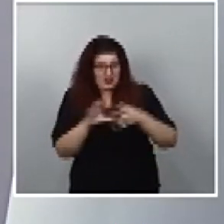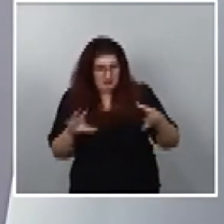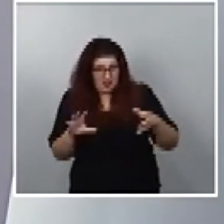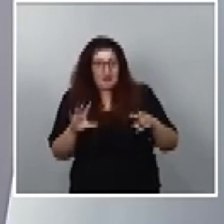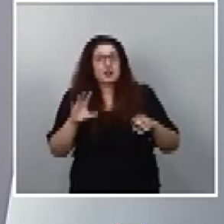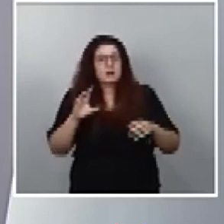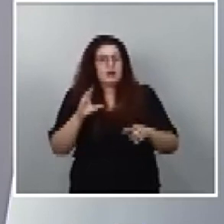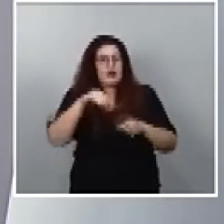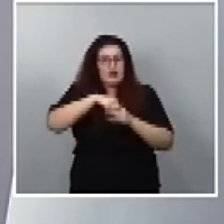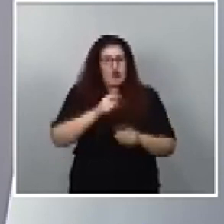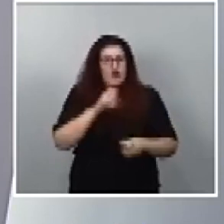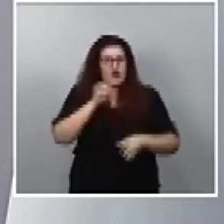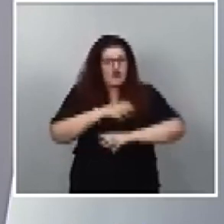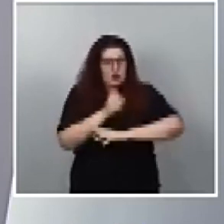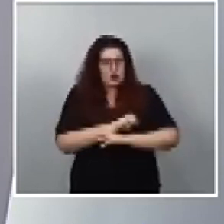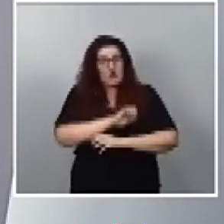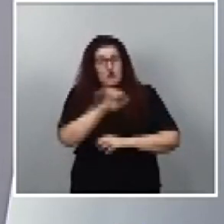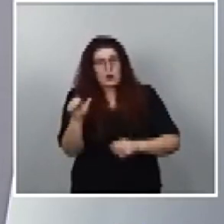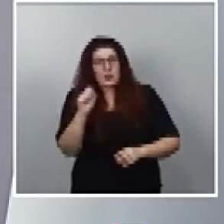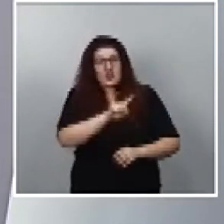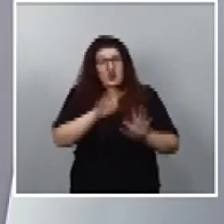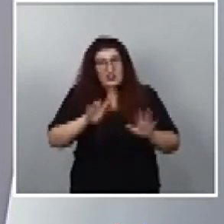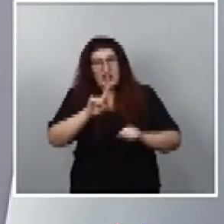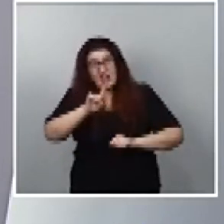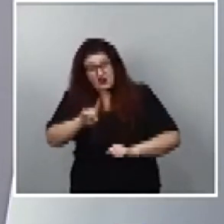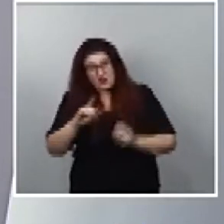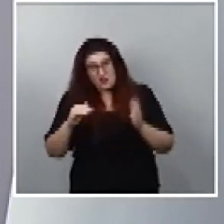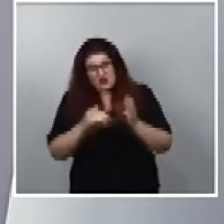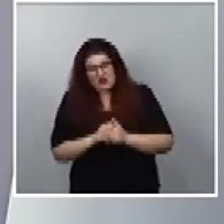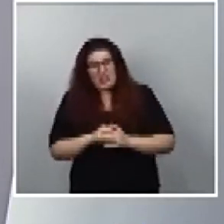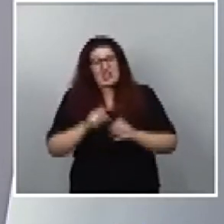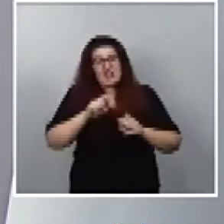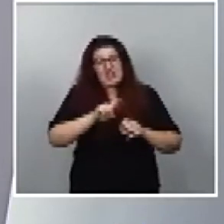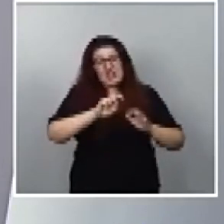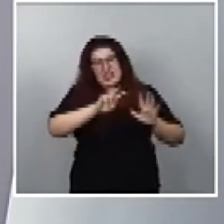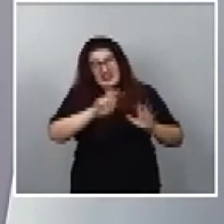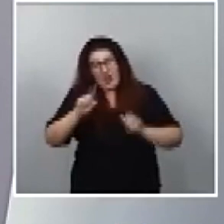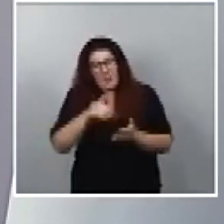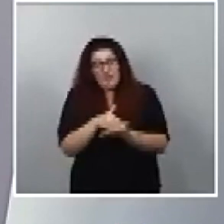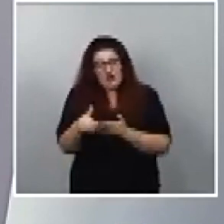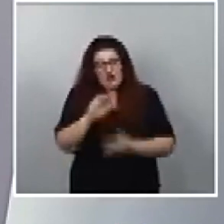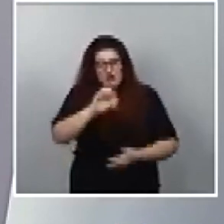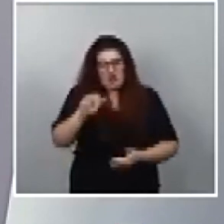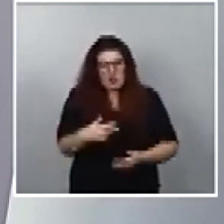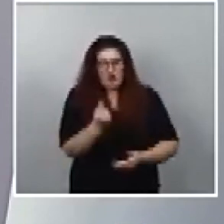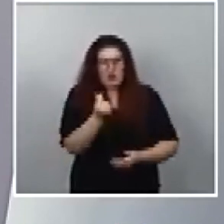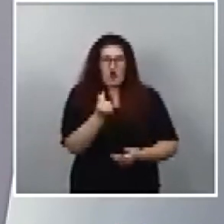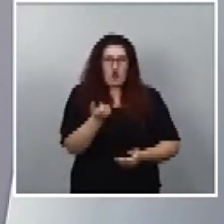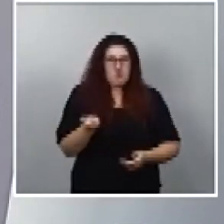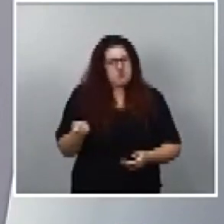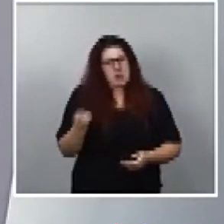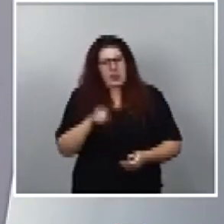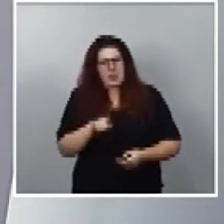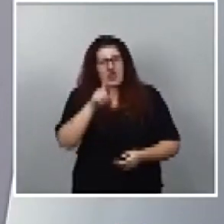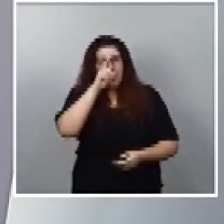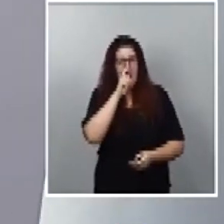los 19911 millones de euros una cifra bastante similar a la registrada